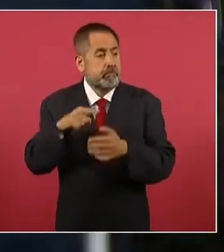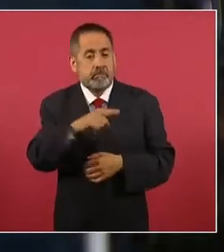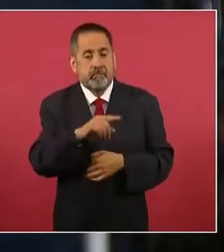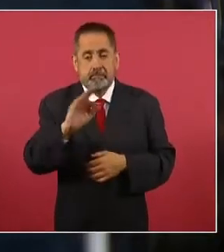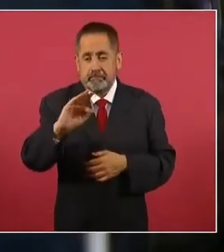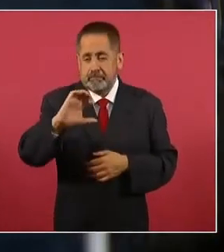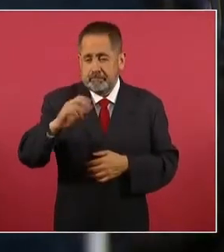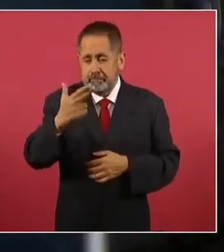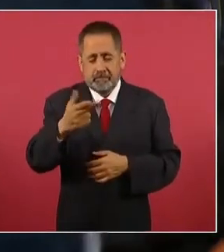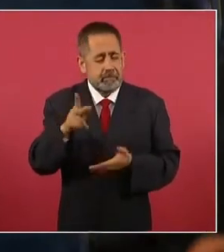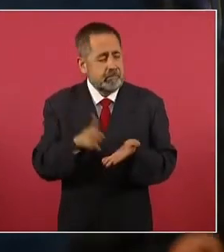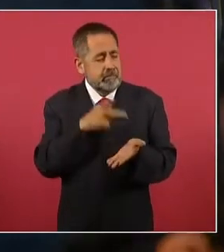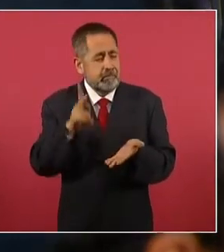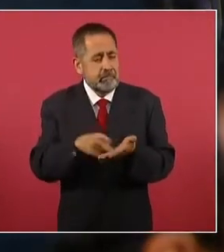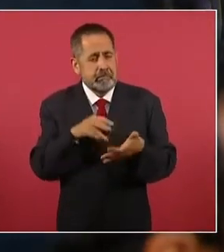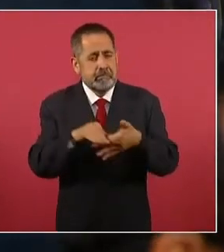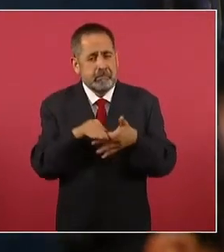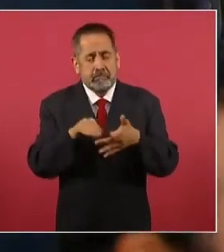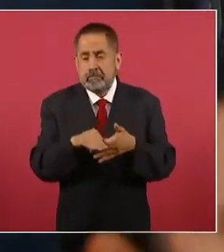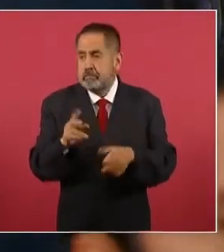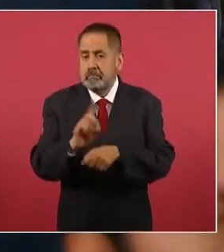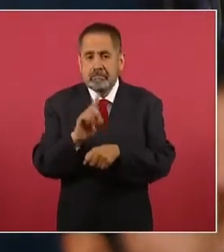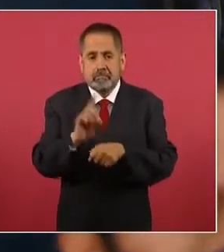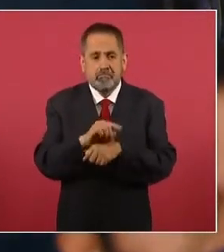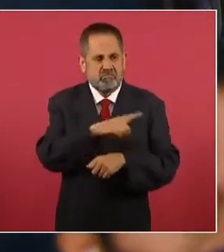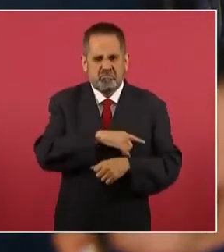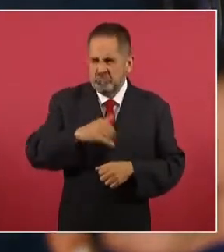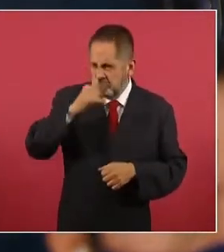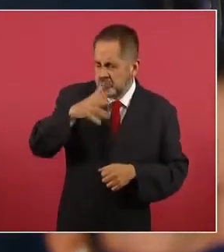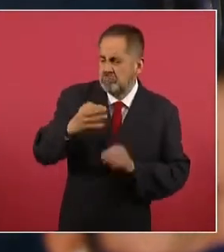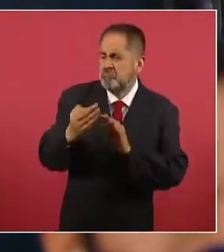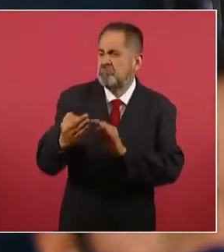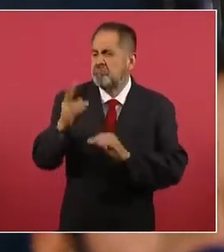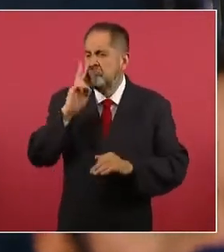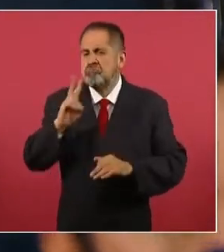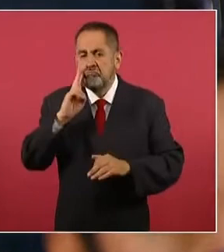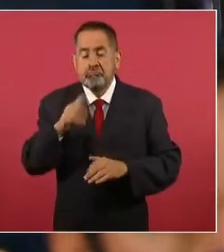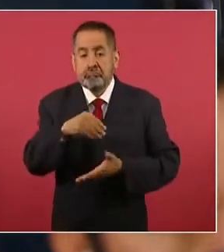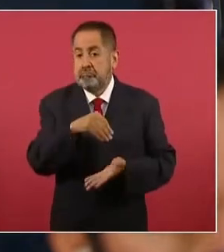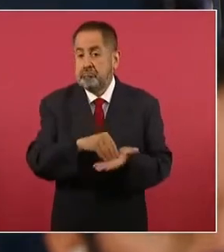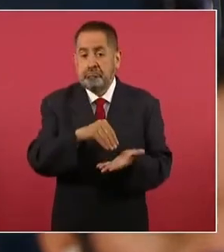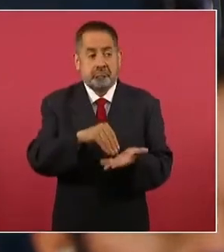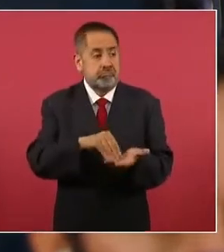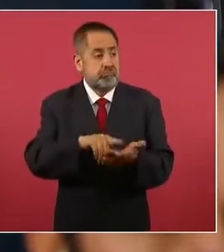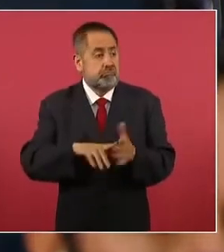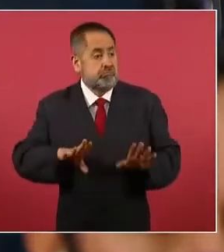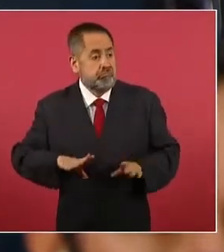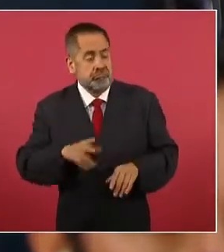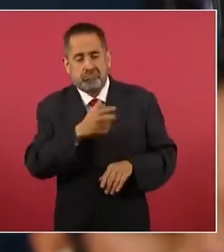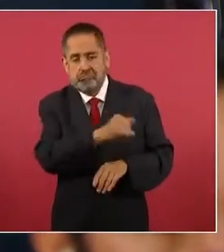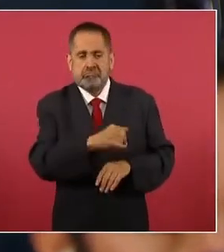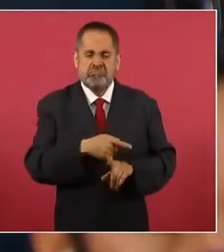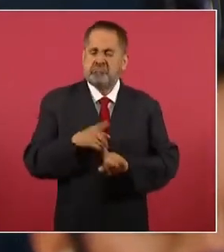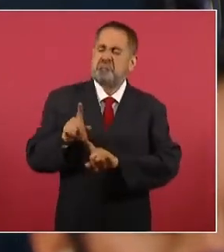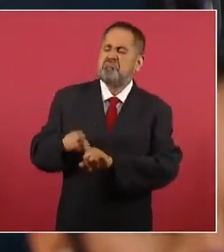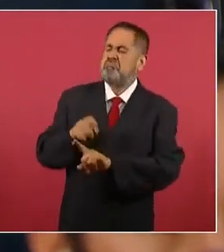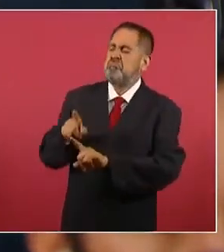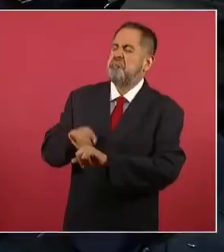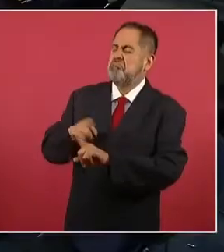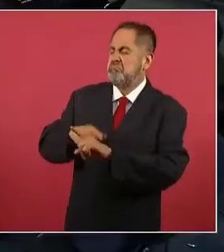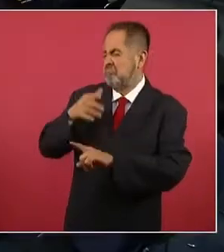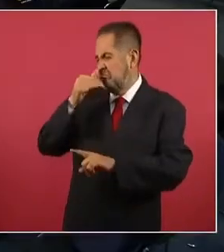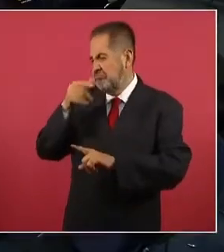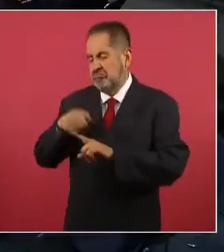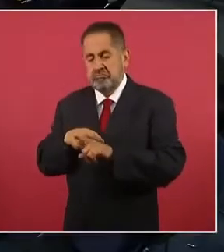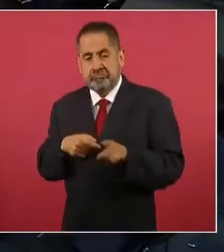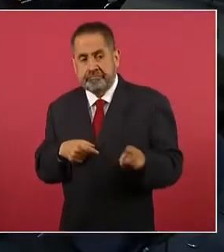o permanentemente prácticamente reta y sigue en una actitud hasta burlona y grotesca. Eso